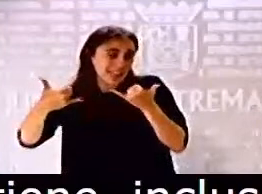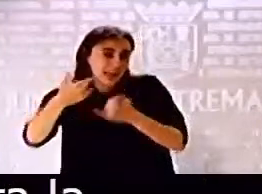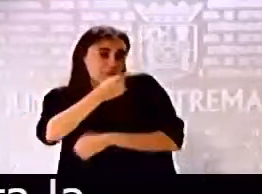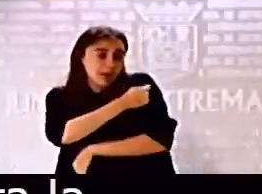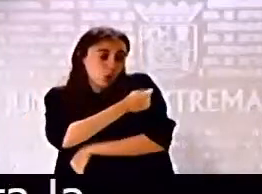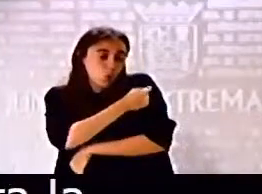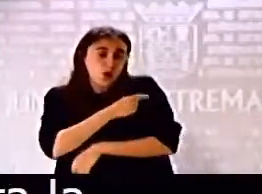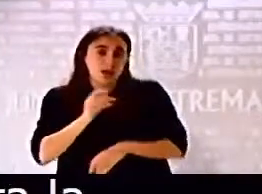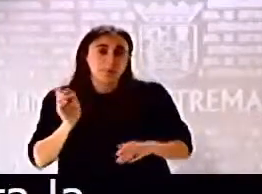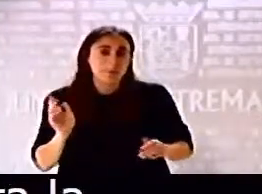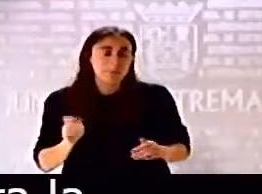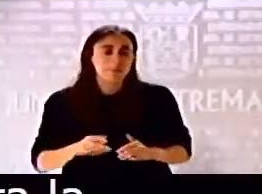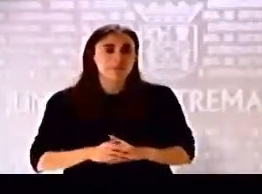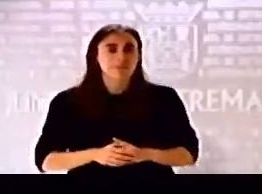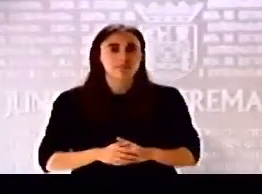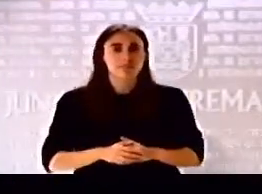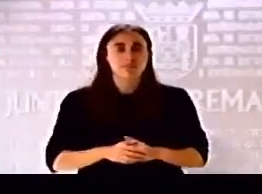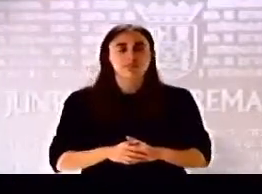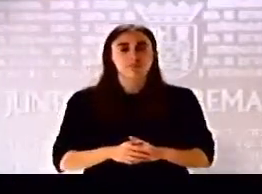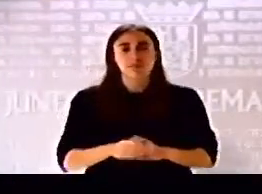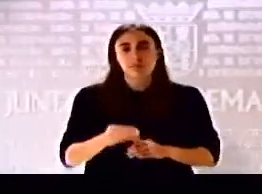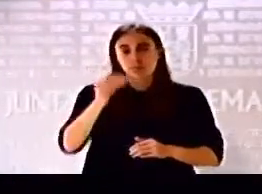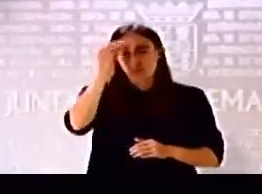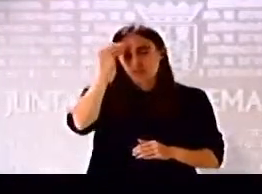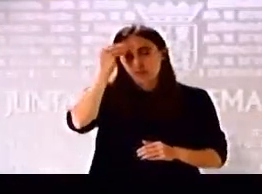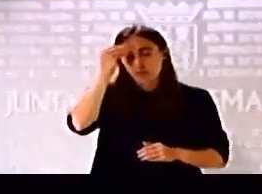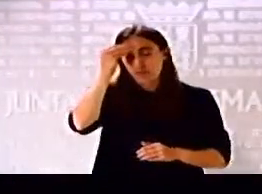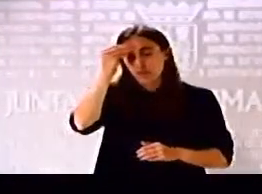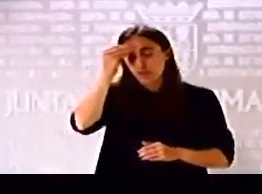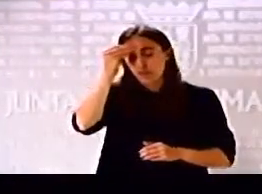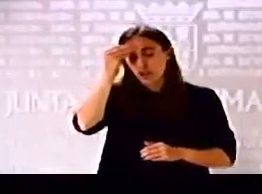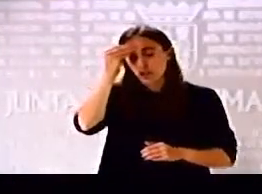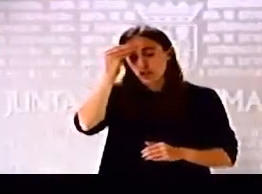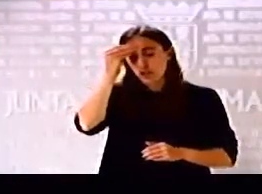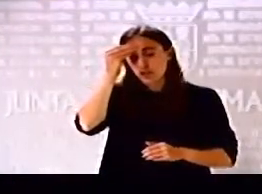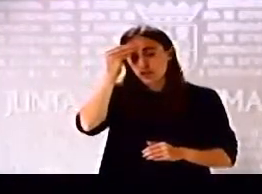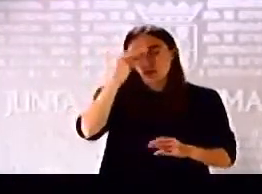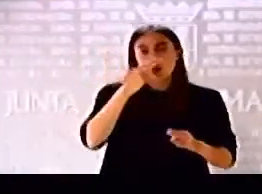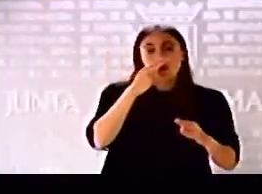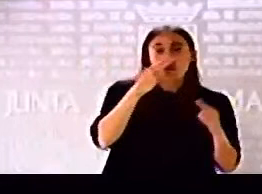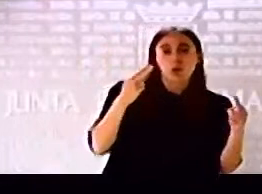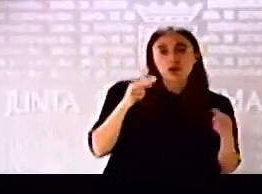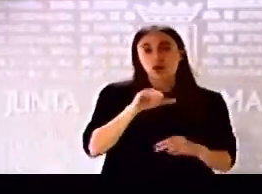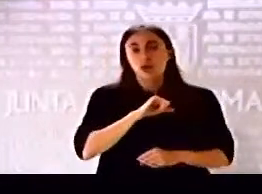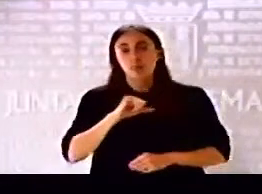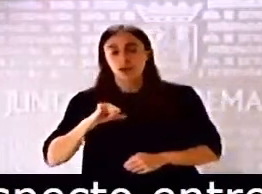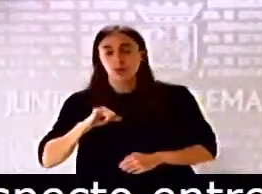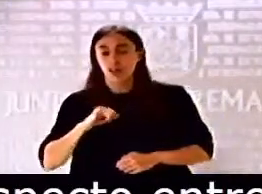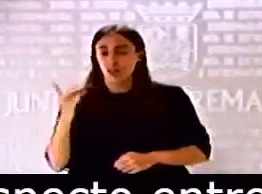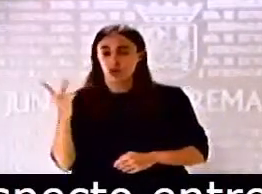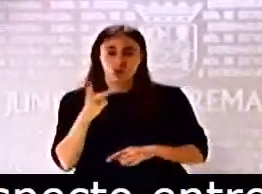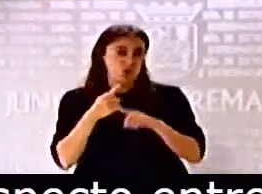hay nada distinto con respecto entre la sanidad pública y la sanidad privada.